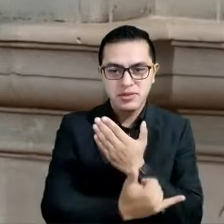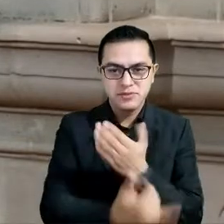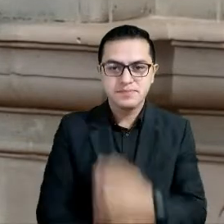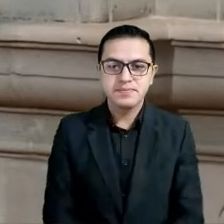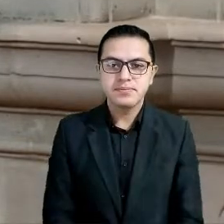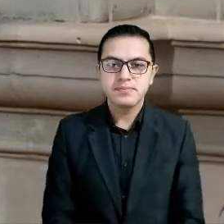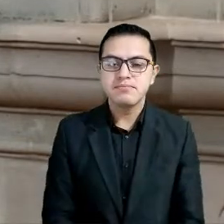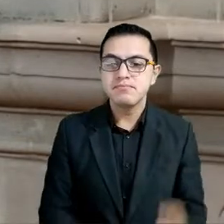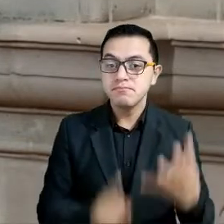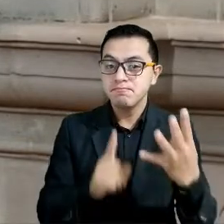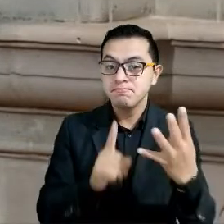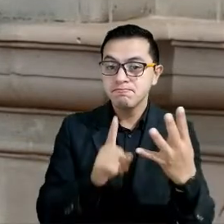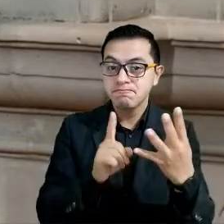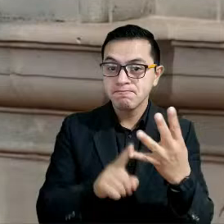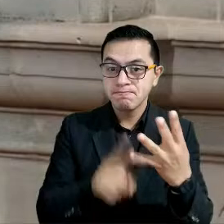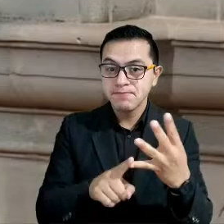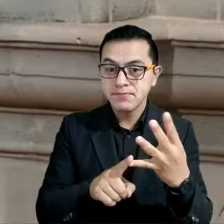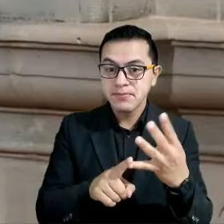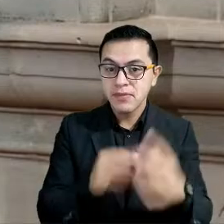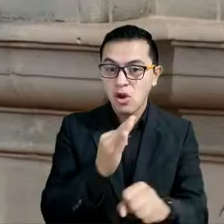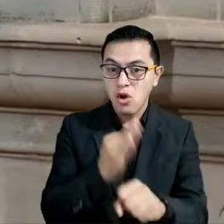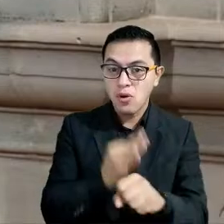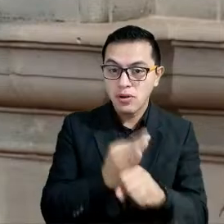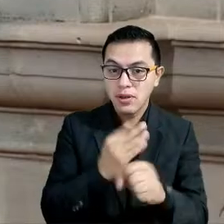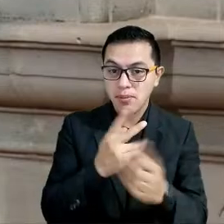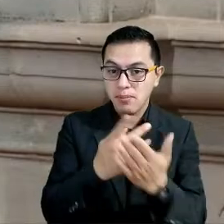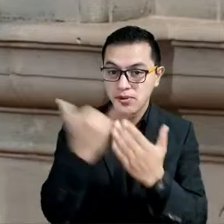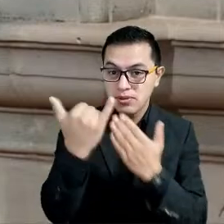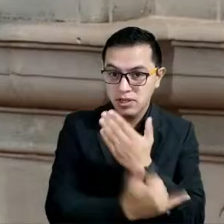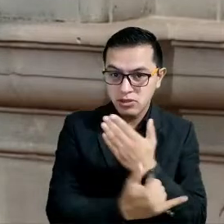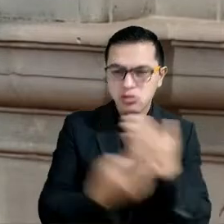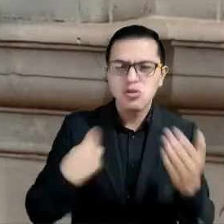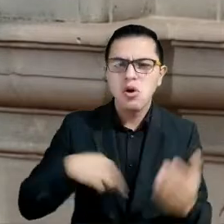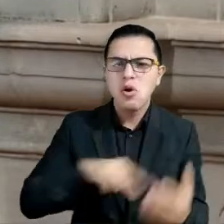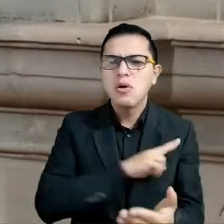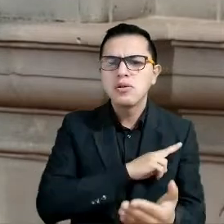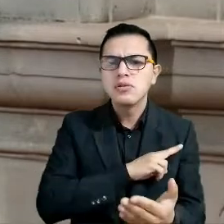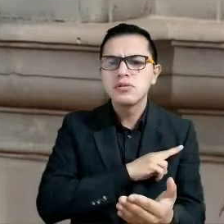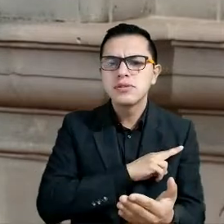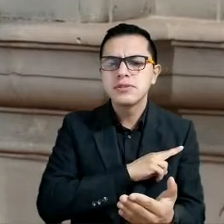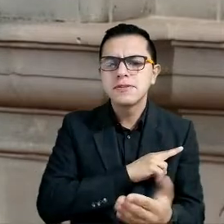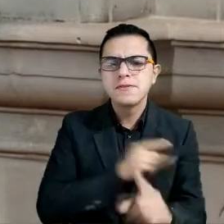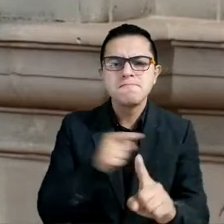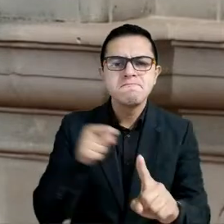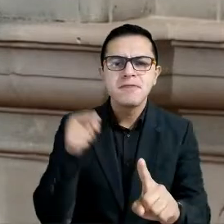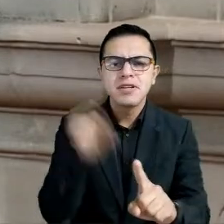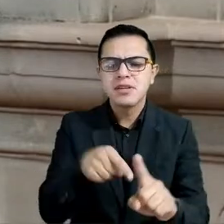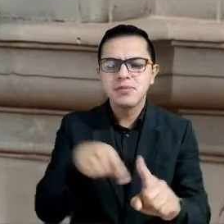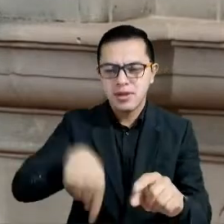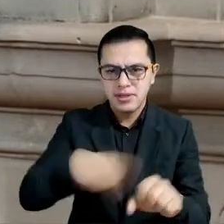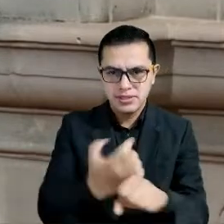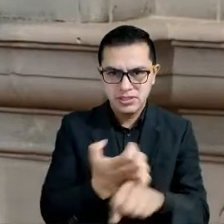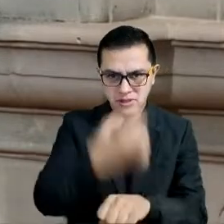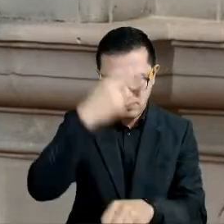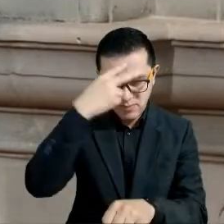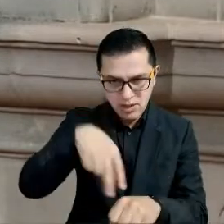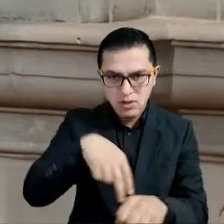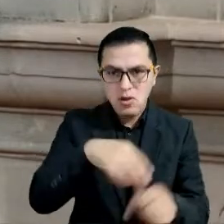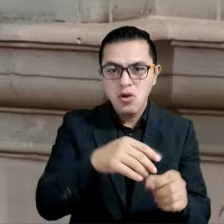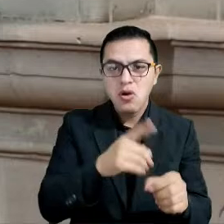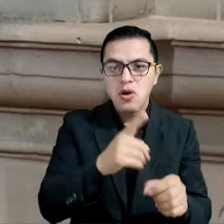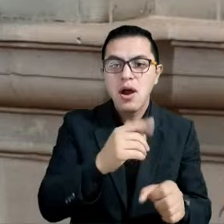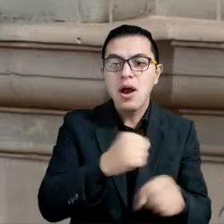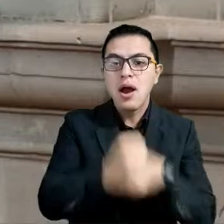4. La iniciativa comprende los ingresos estimados para el Estado para el ejercicio fiscal